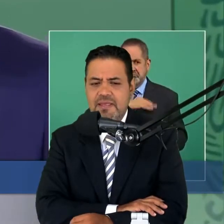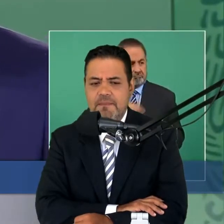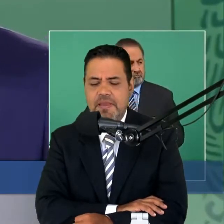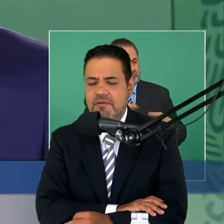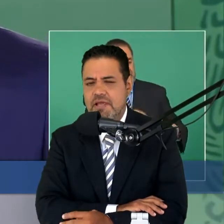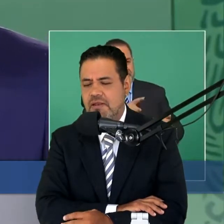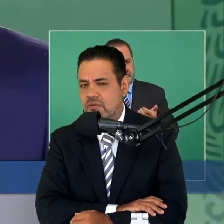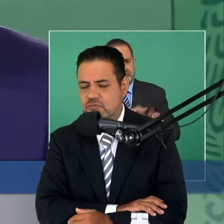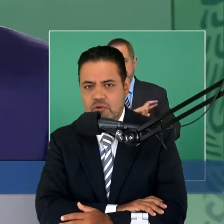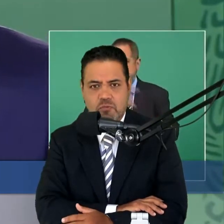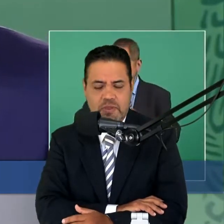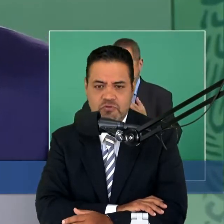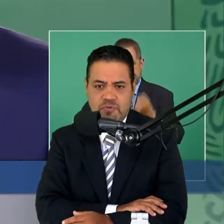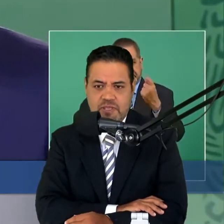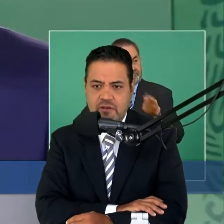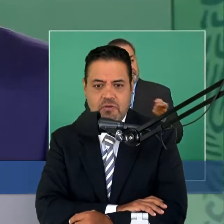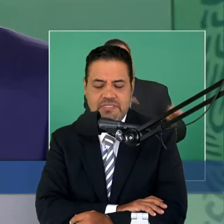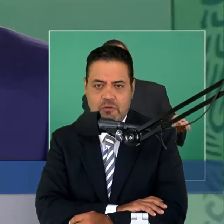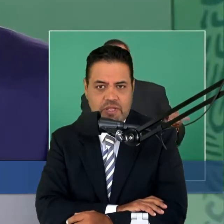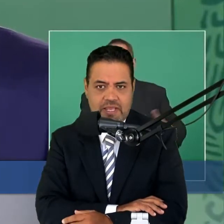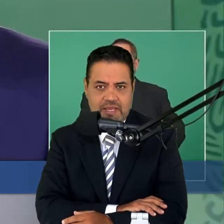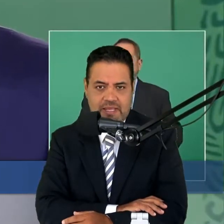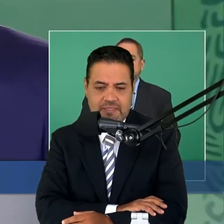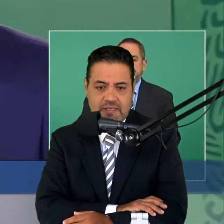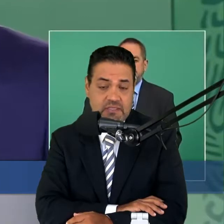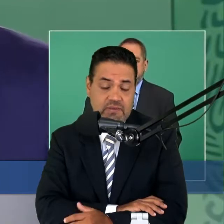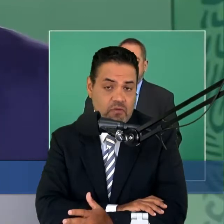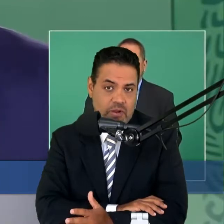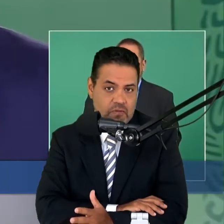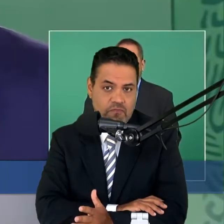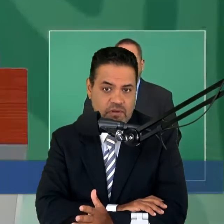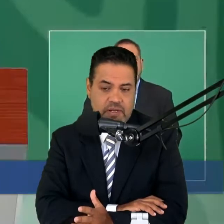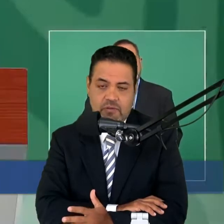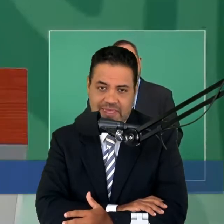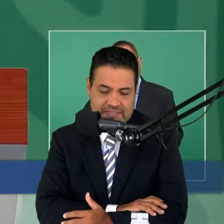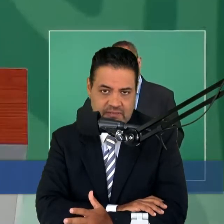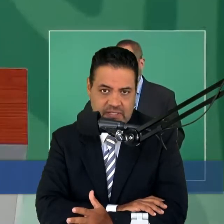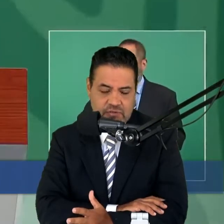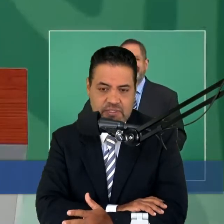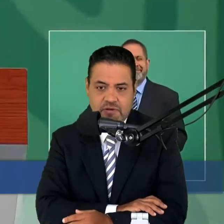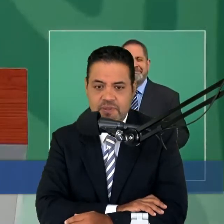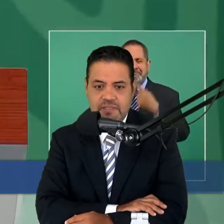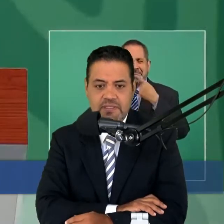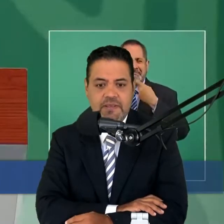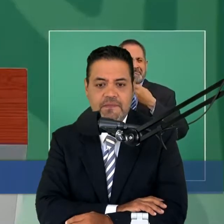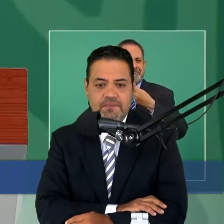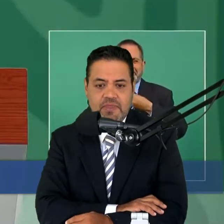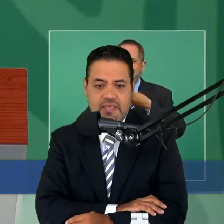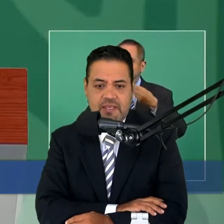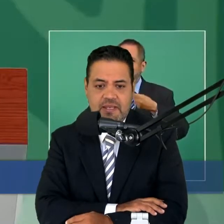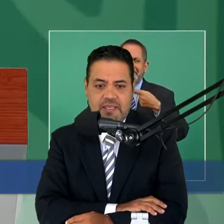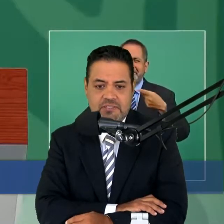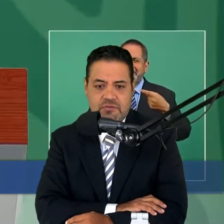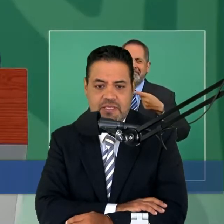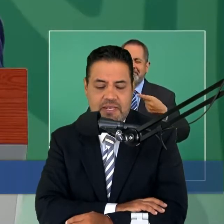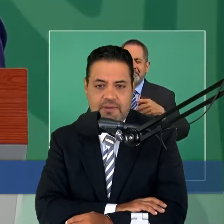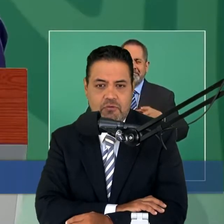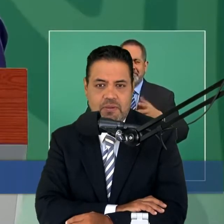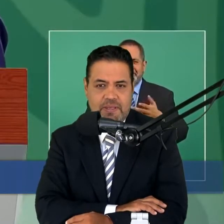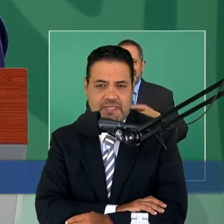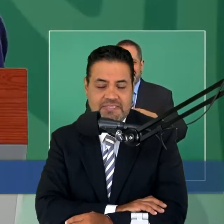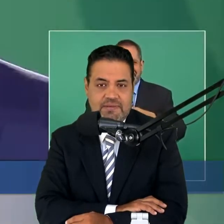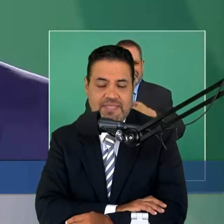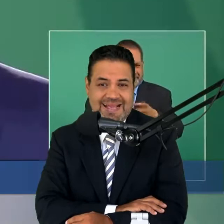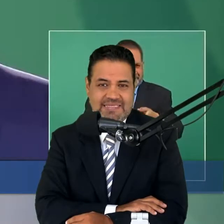pero que no nos preocupemos porque no es la única alternativa lo cual confirma lo que ya se había dicho anteriormente que esto de que la